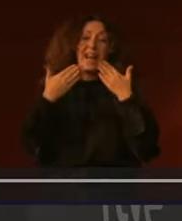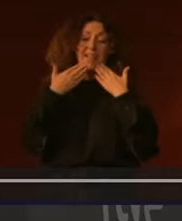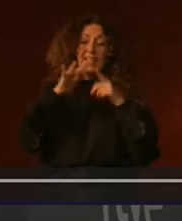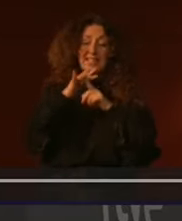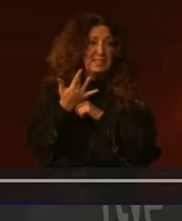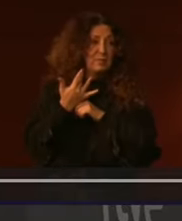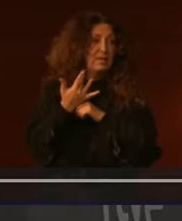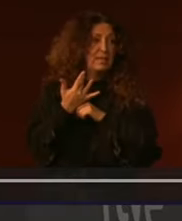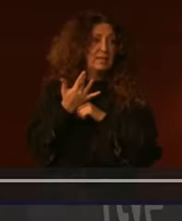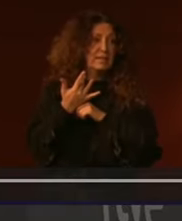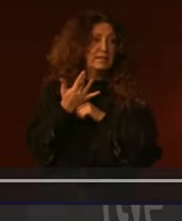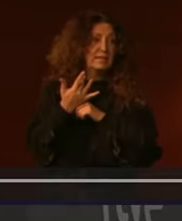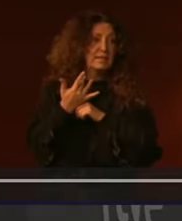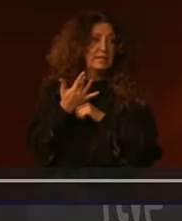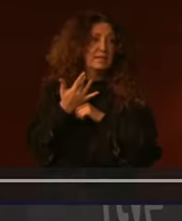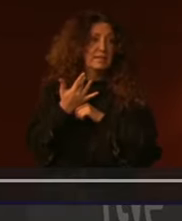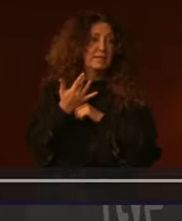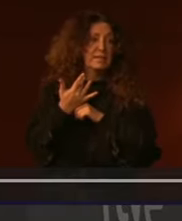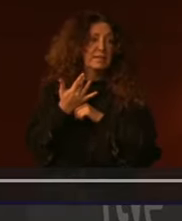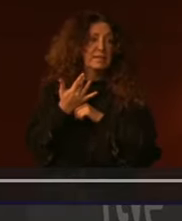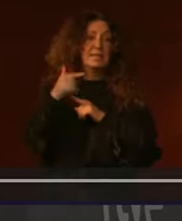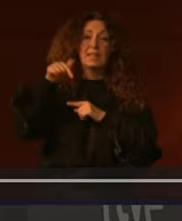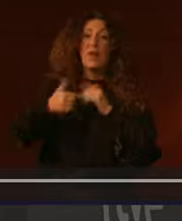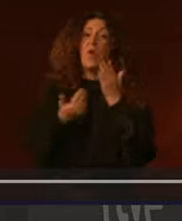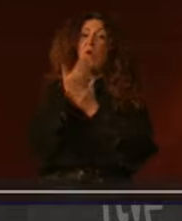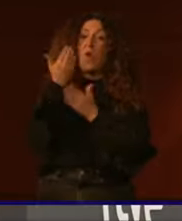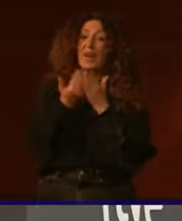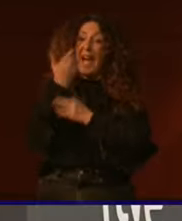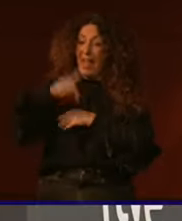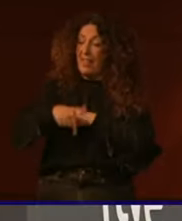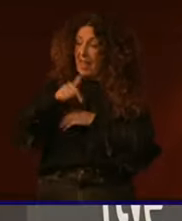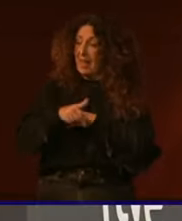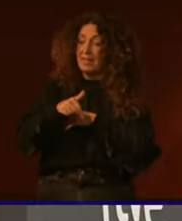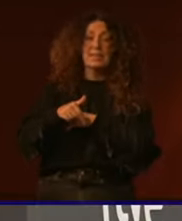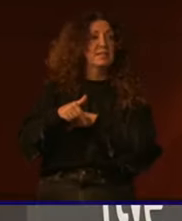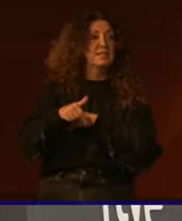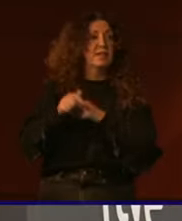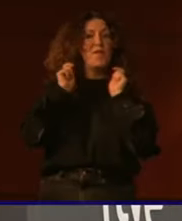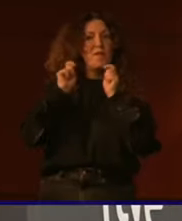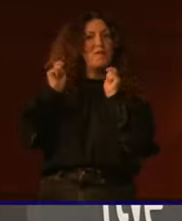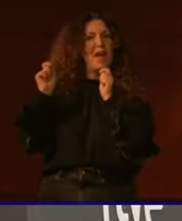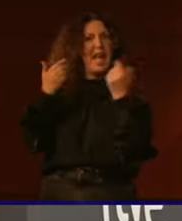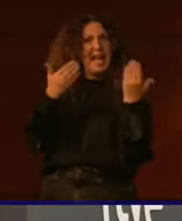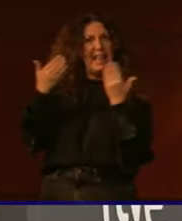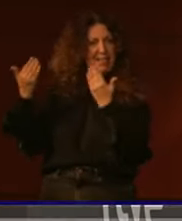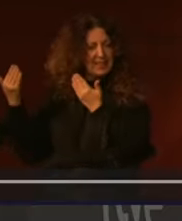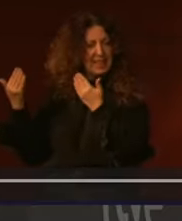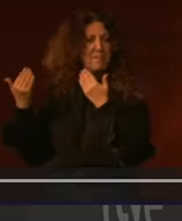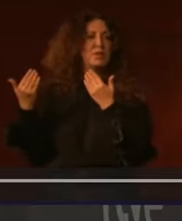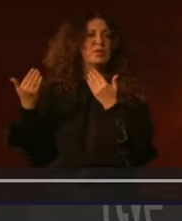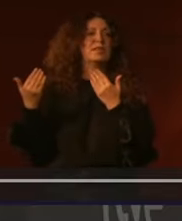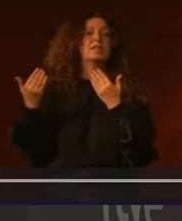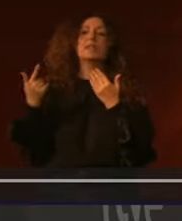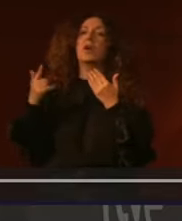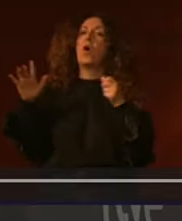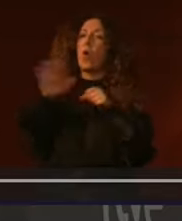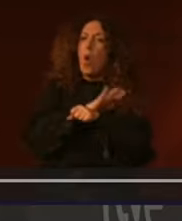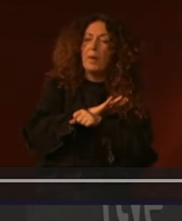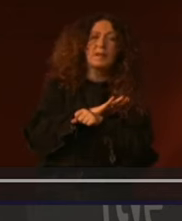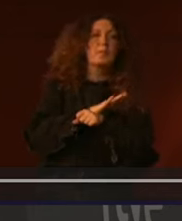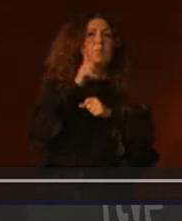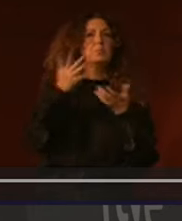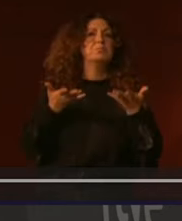y plantear que esta jornada, para la cual nos felicitamos y felicitamos además la cobertura que hay, porque va a estar